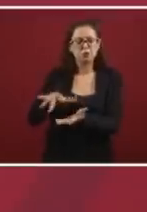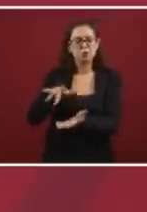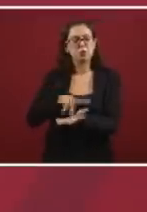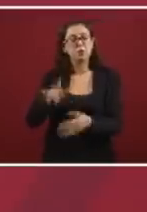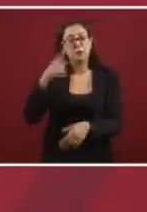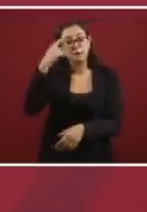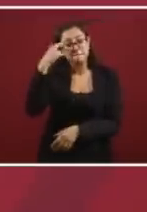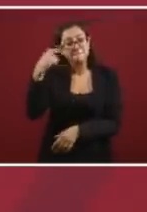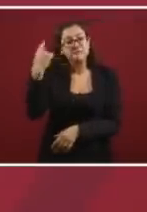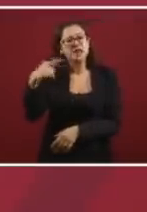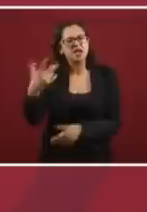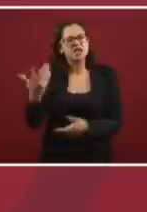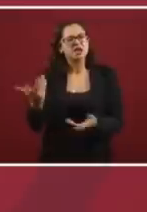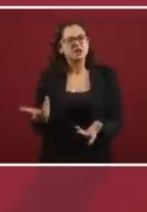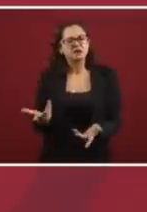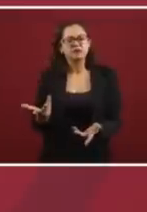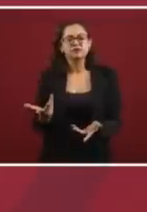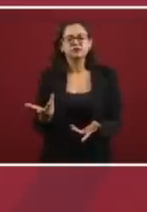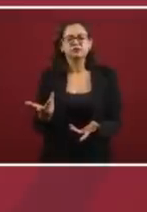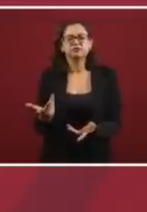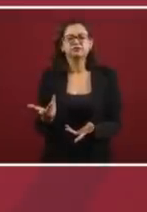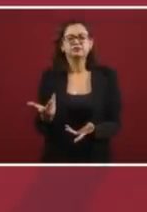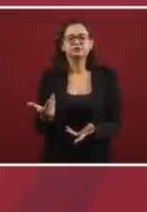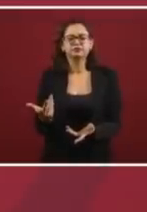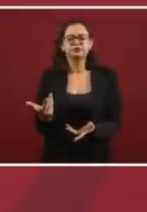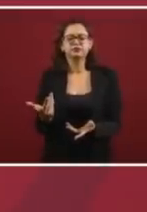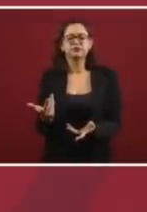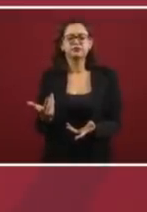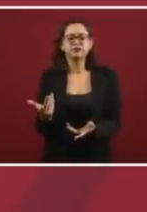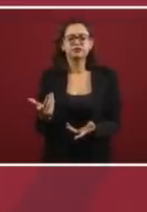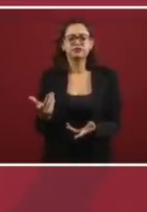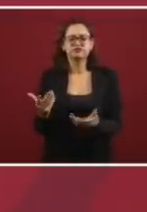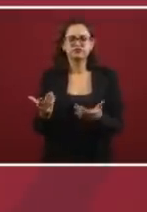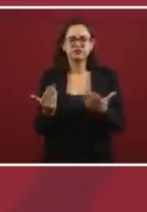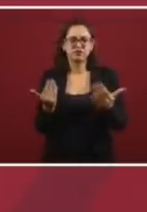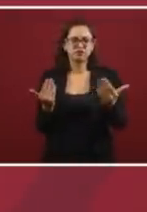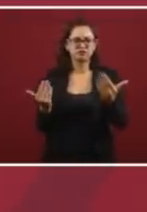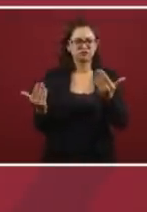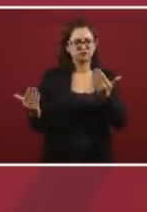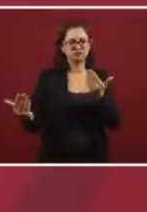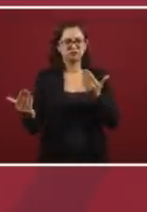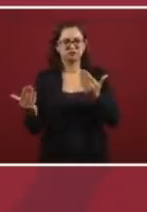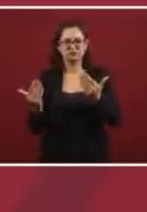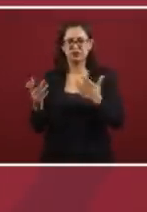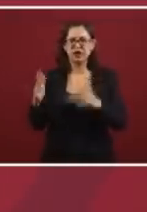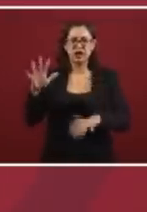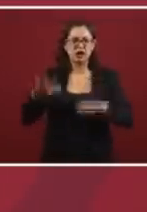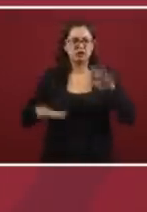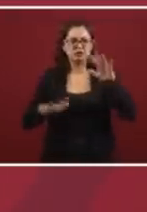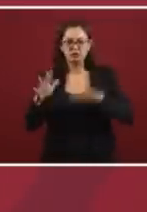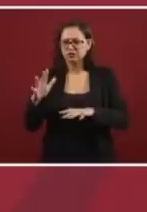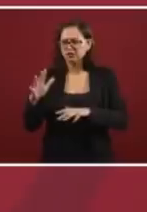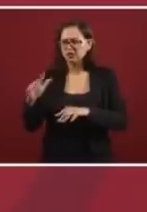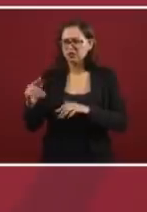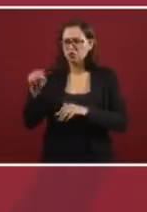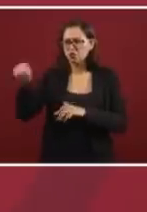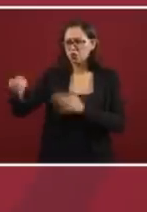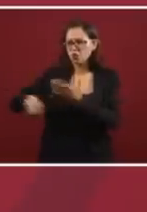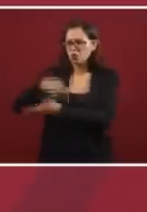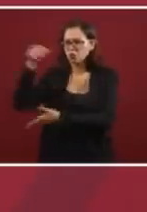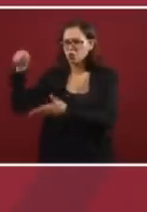qué no haya los contrastes que desgraciadamente existen